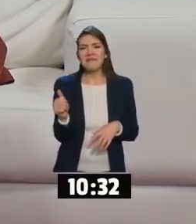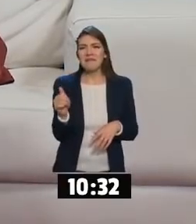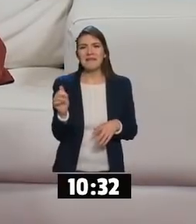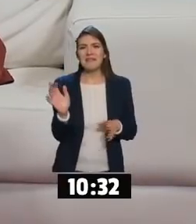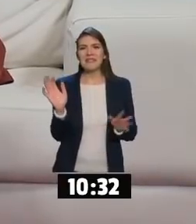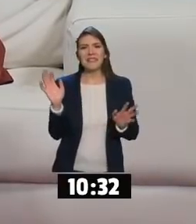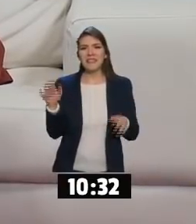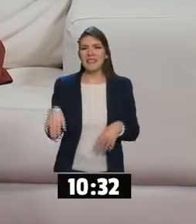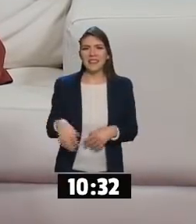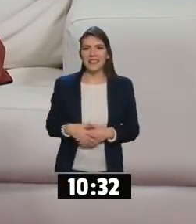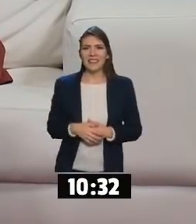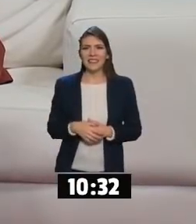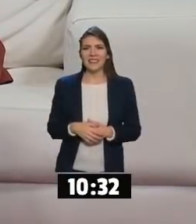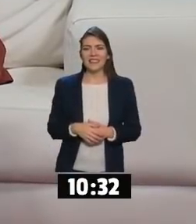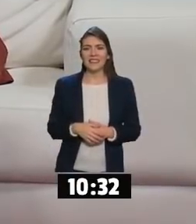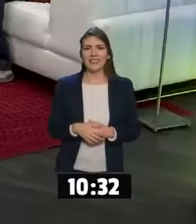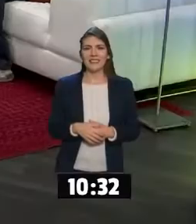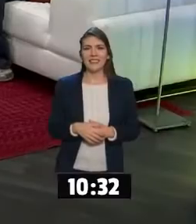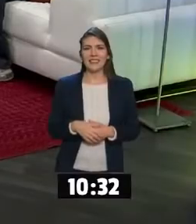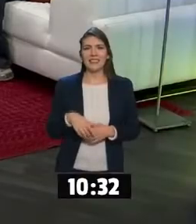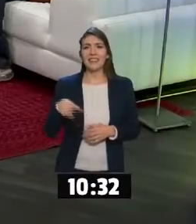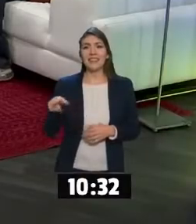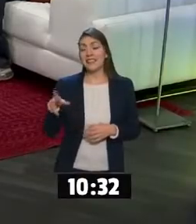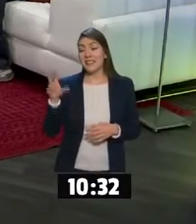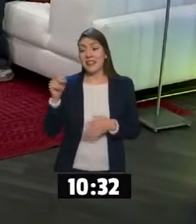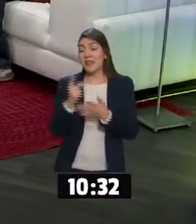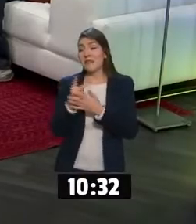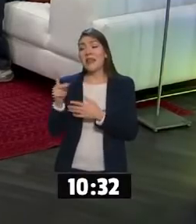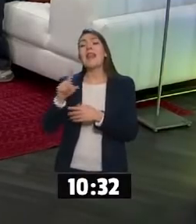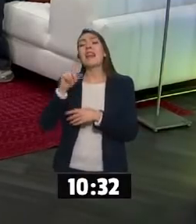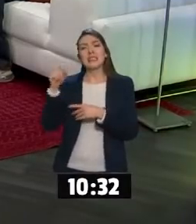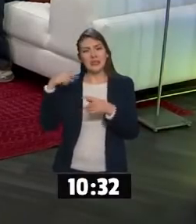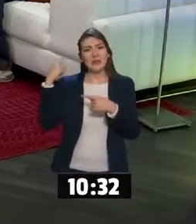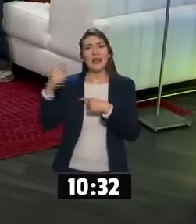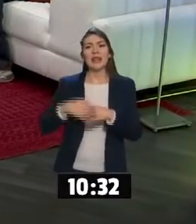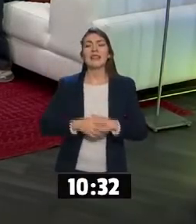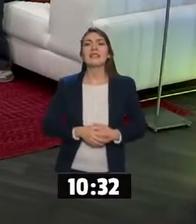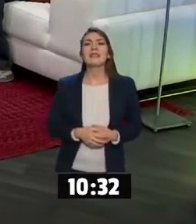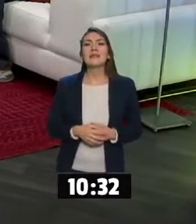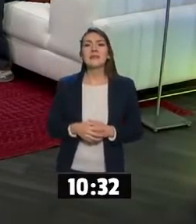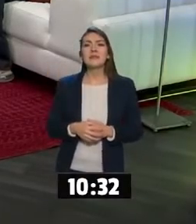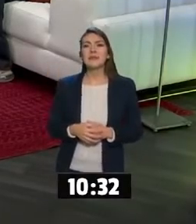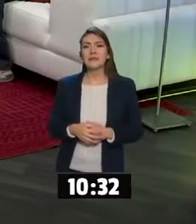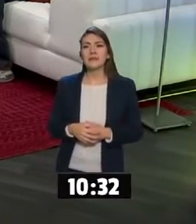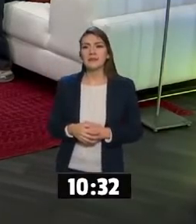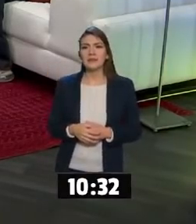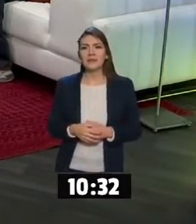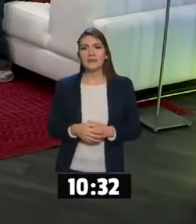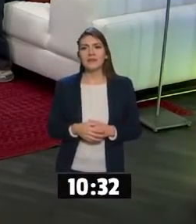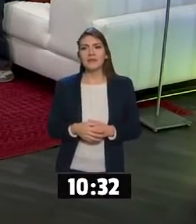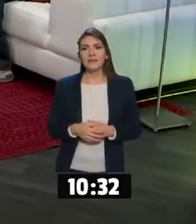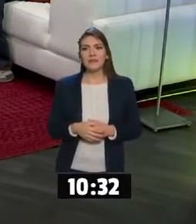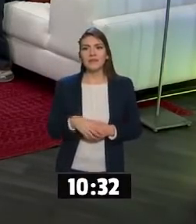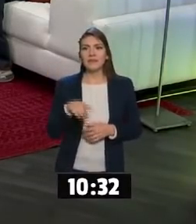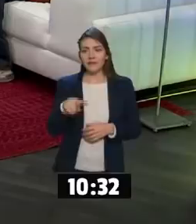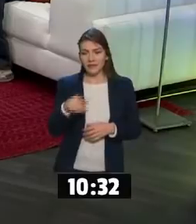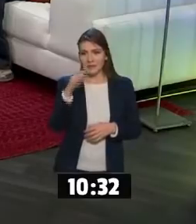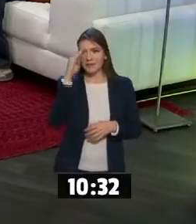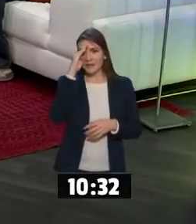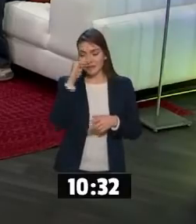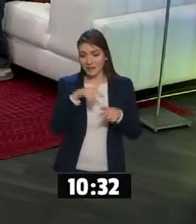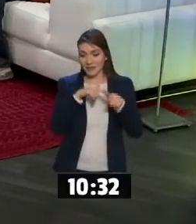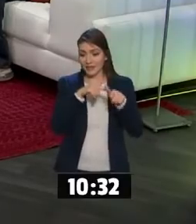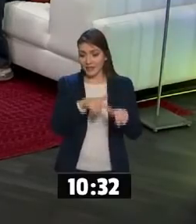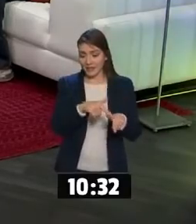Ariel, le dan el Fal Limón. Esté tranquilo. Oiga, y piensa en seguirle. Pues tú de acuerdo, sí, pero tú que tienes